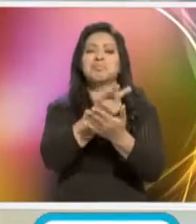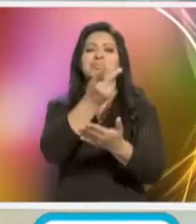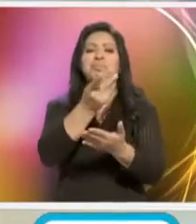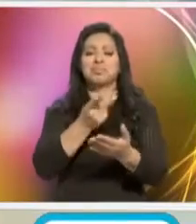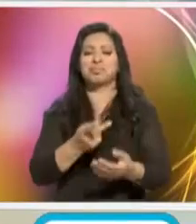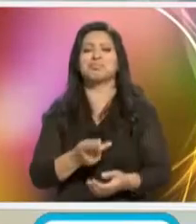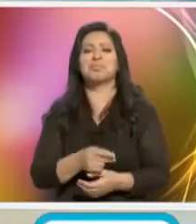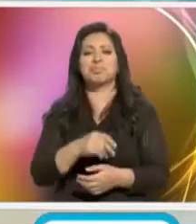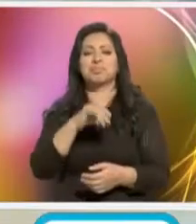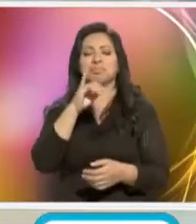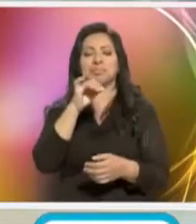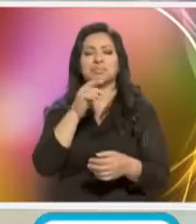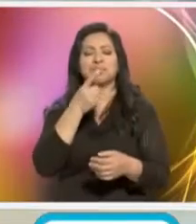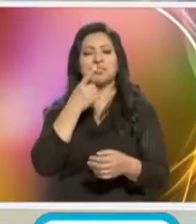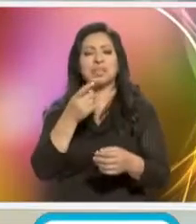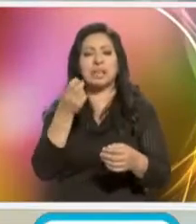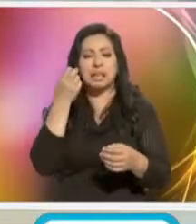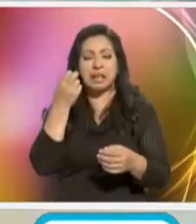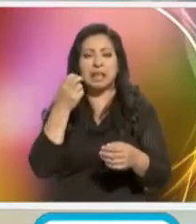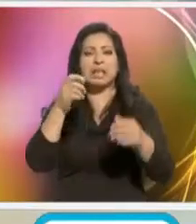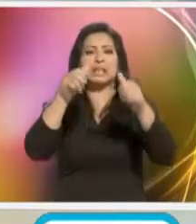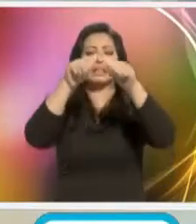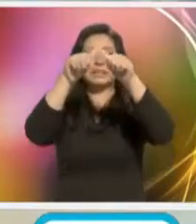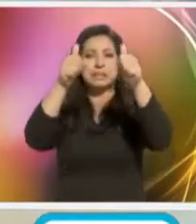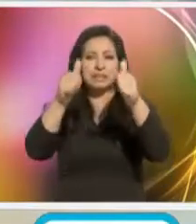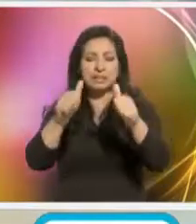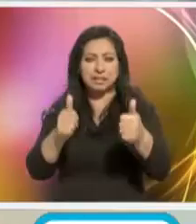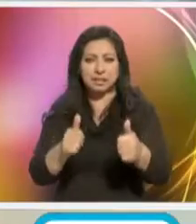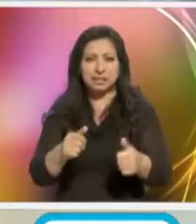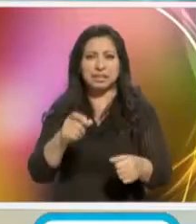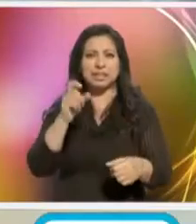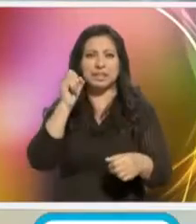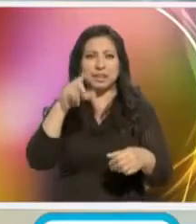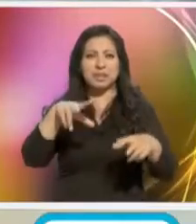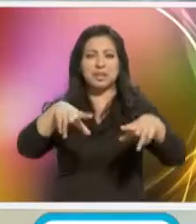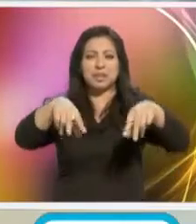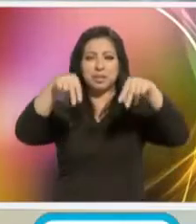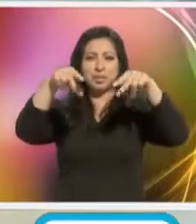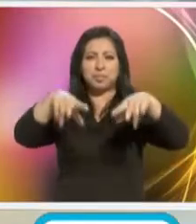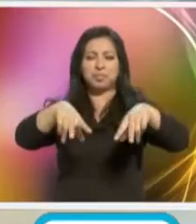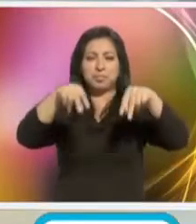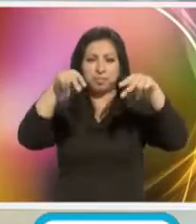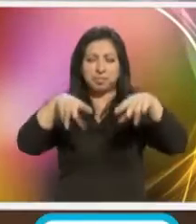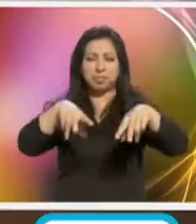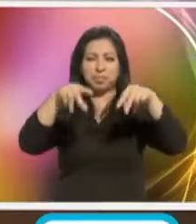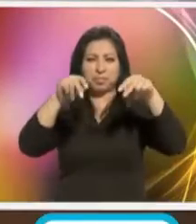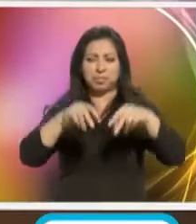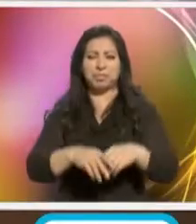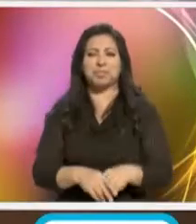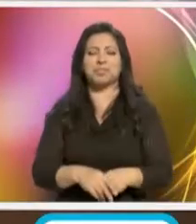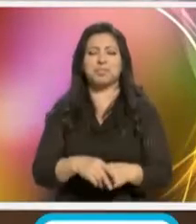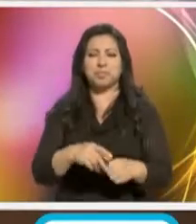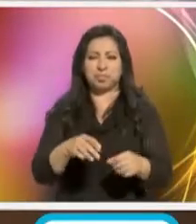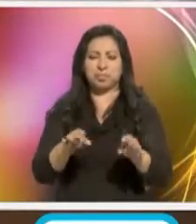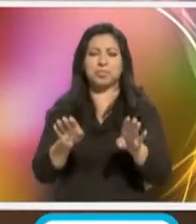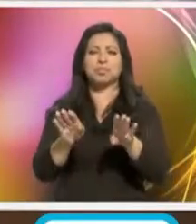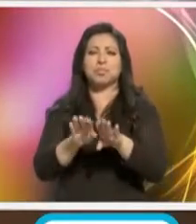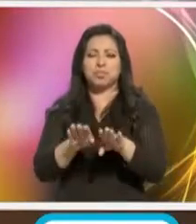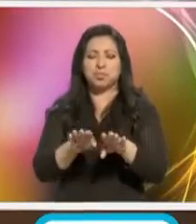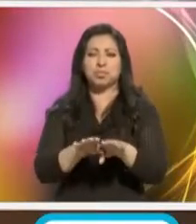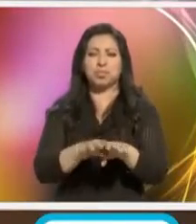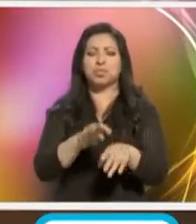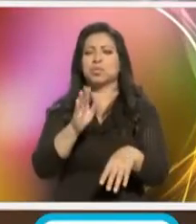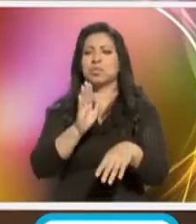en esta parte escénica, que empiecen a ver como más allá, ¿no? Más hacia la